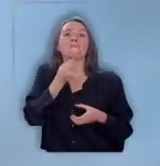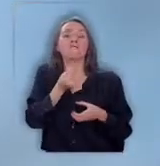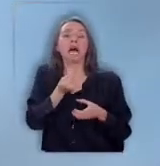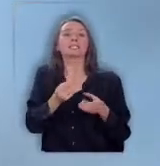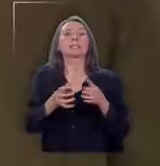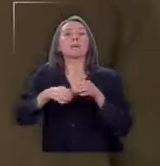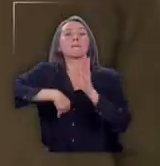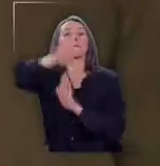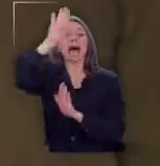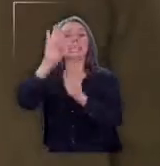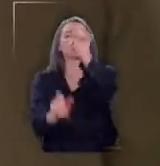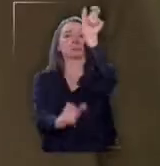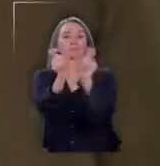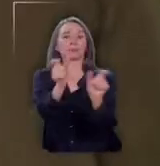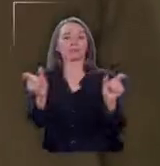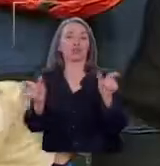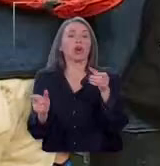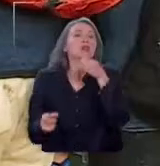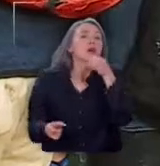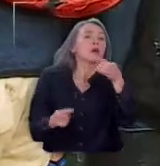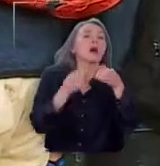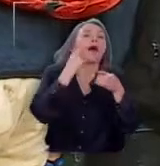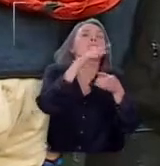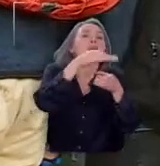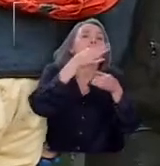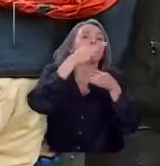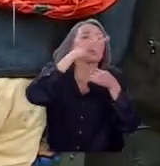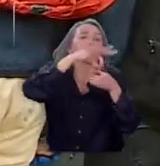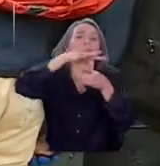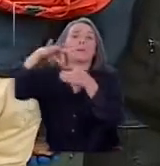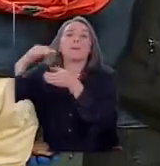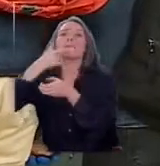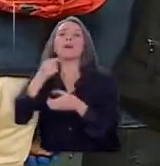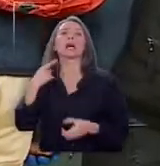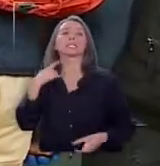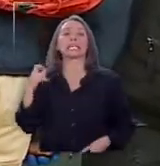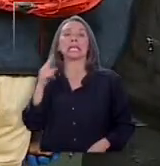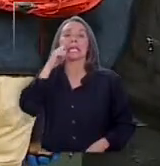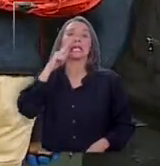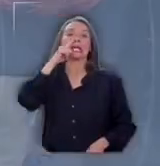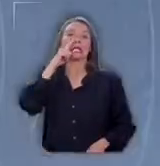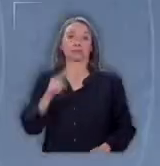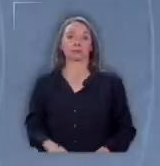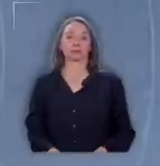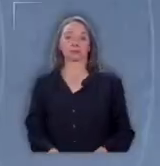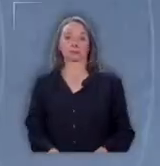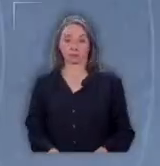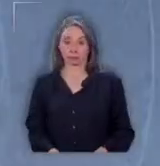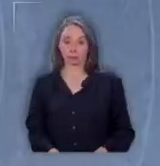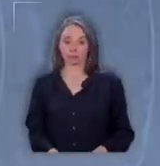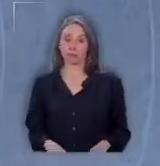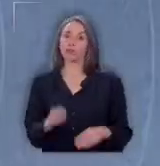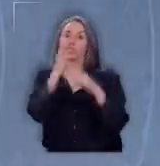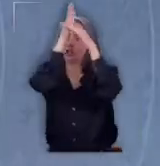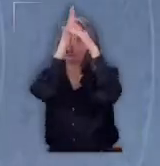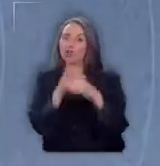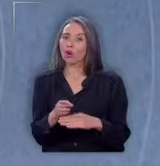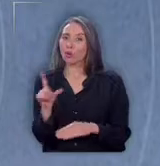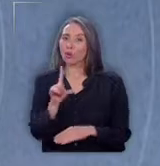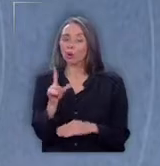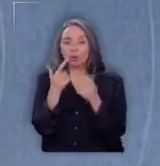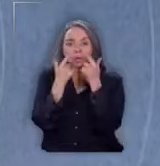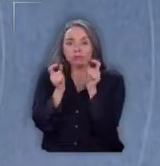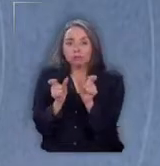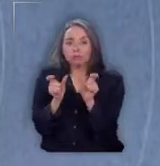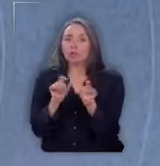testear a la mayor cantidad de personas posibles bueno como todos los lunes estamos